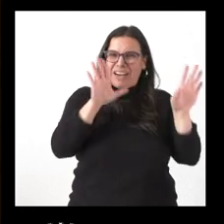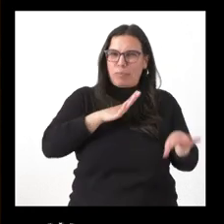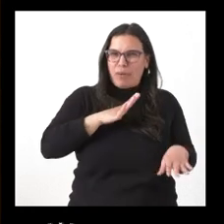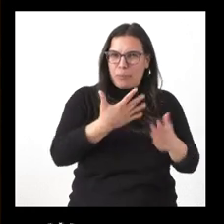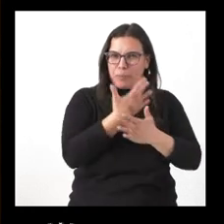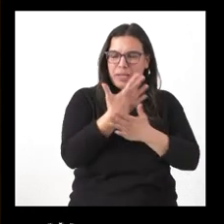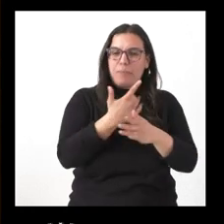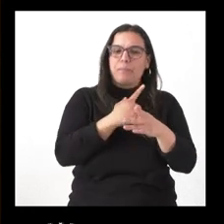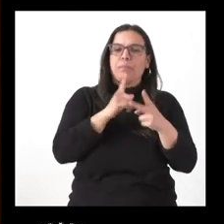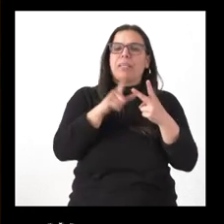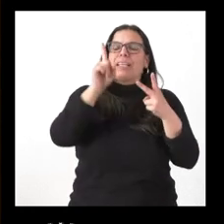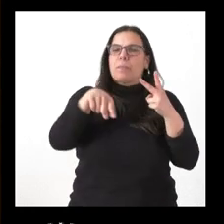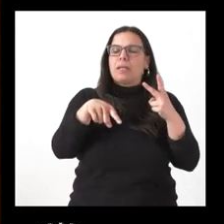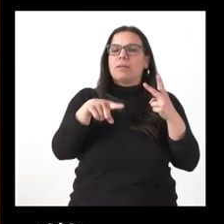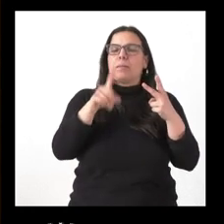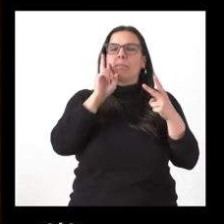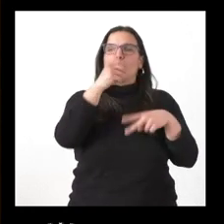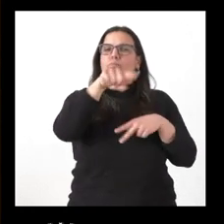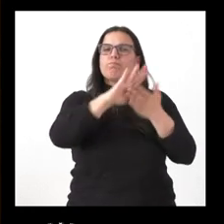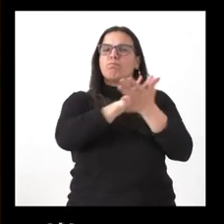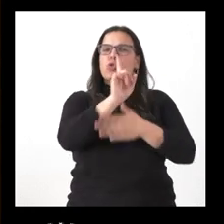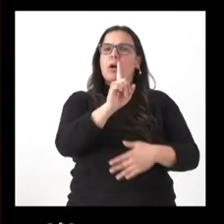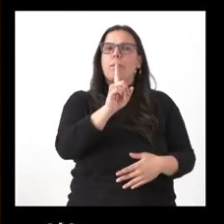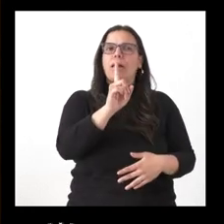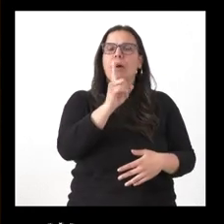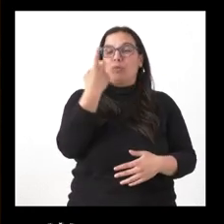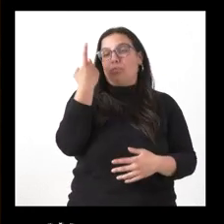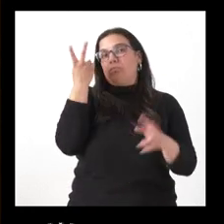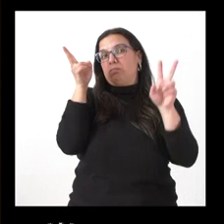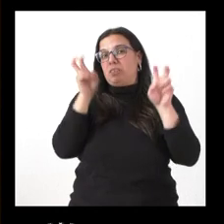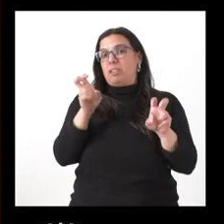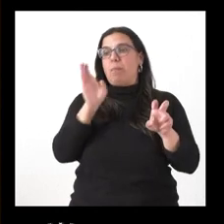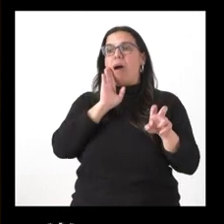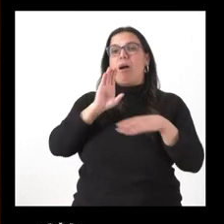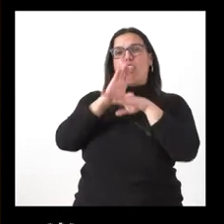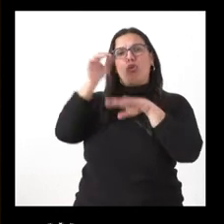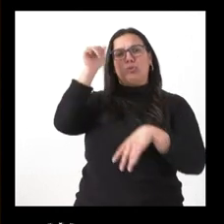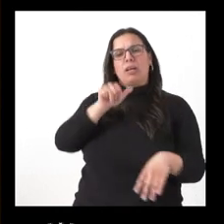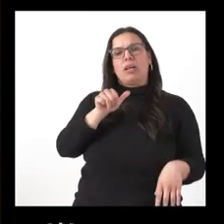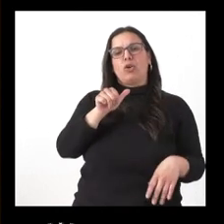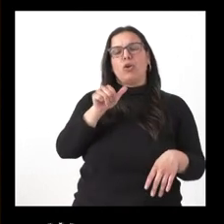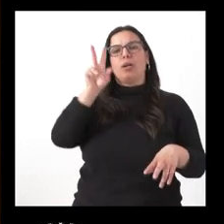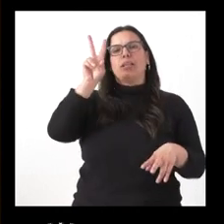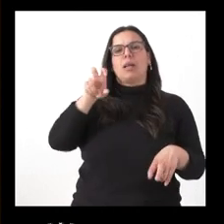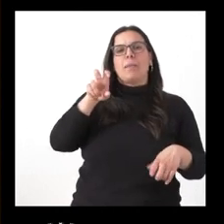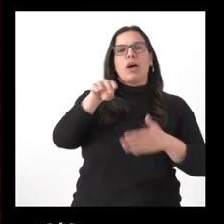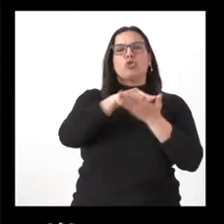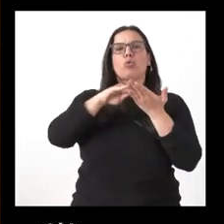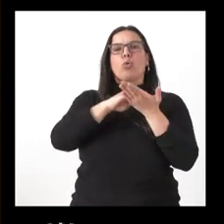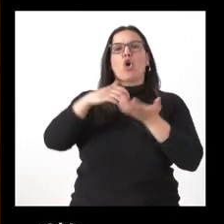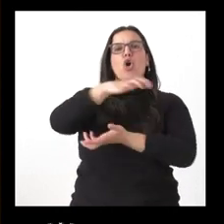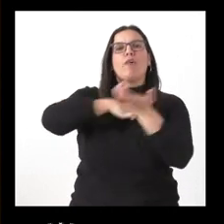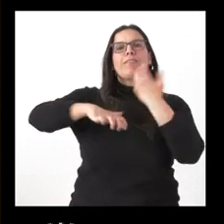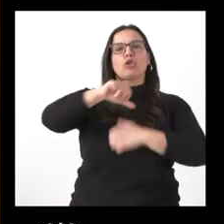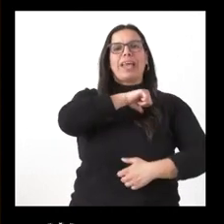y veo que no hacen referencia a una de las cuestiones que planteó el consejero sobre la resolución de conflictos individuales en